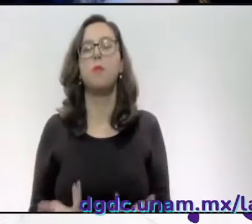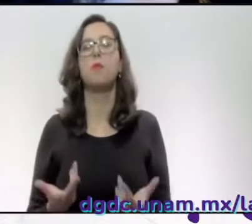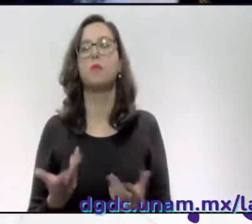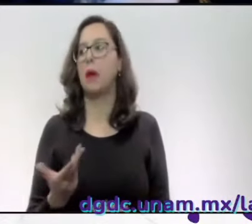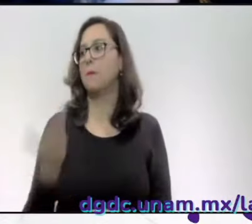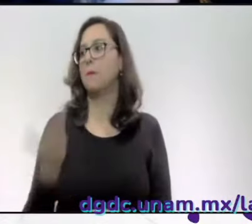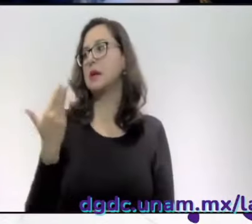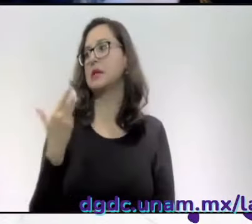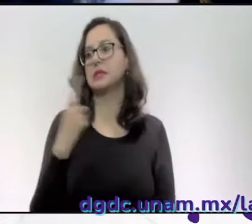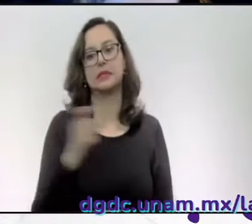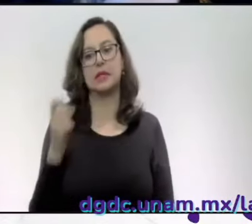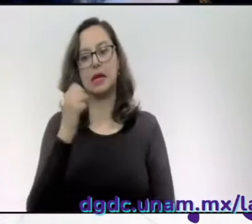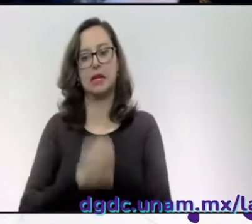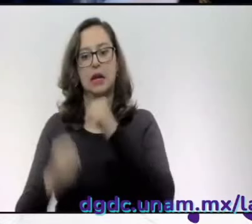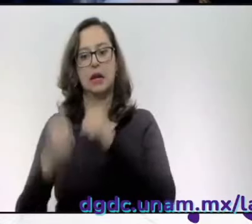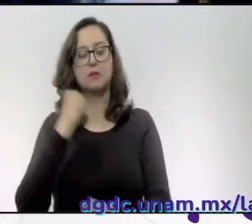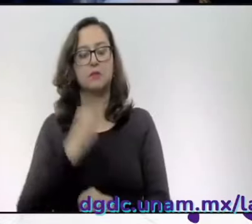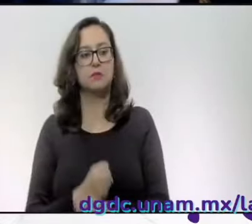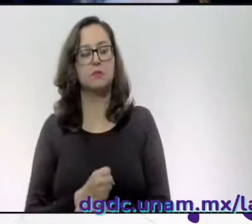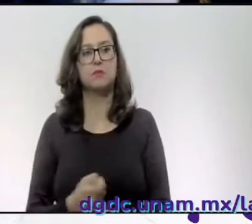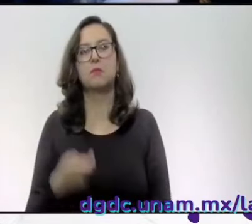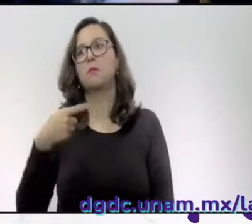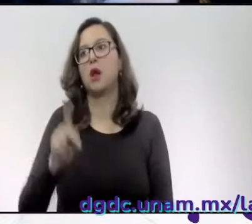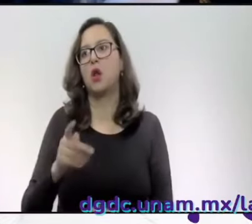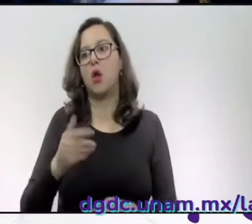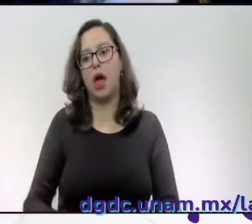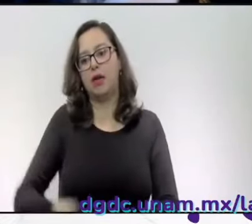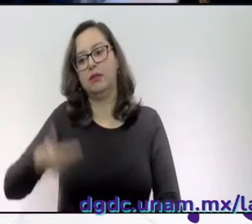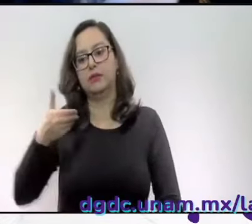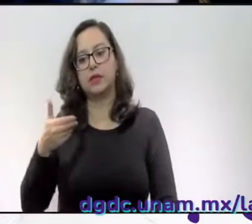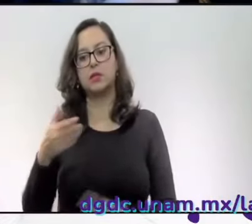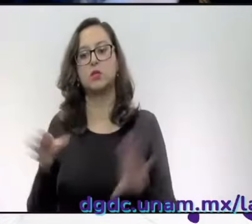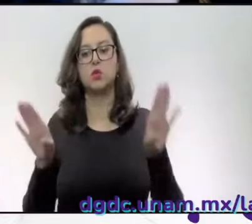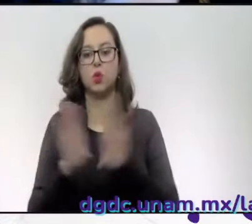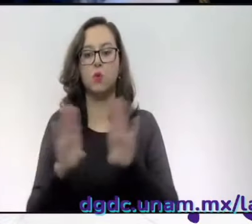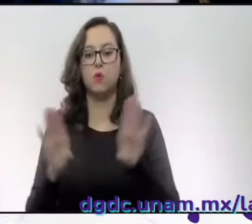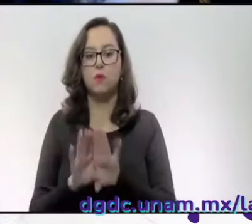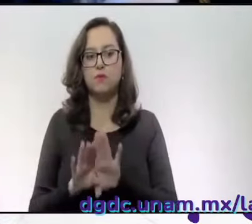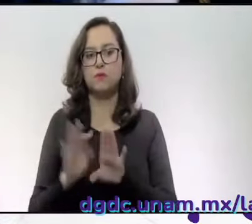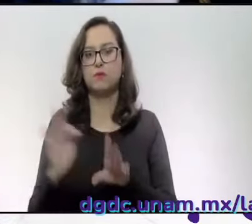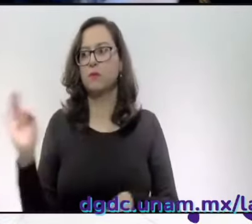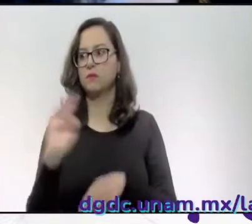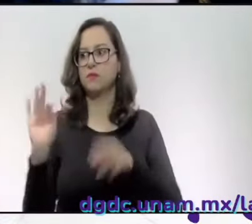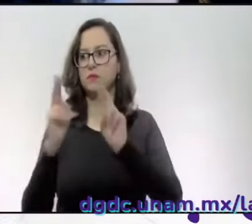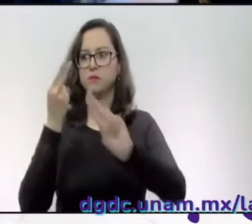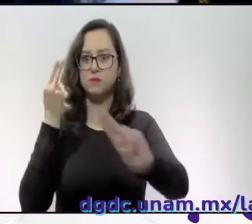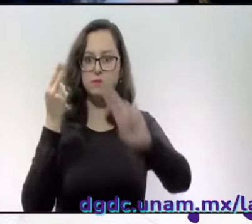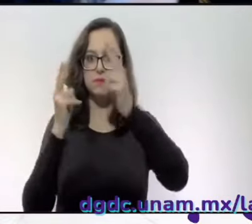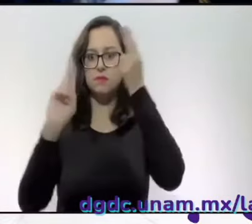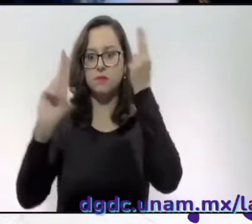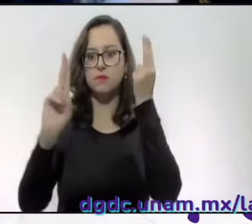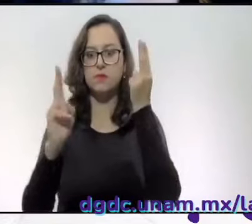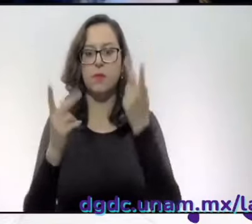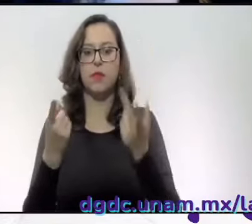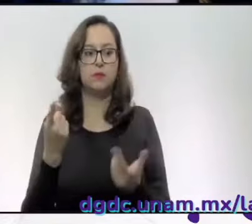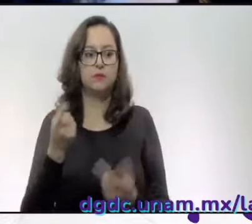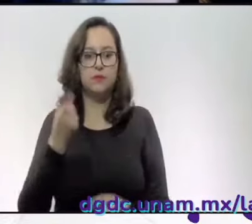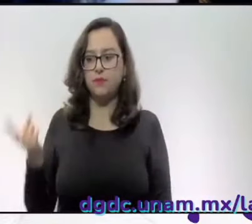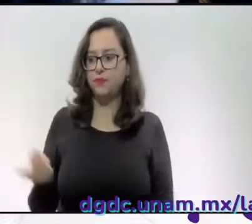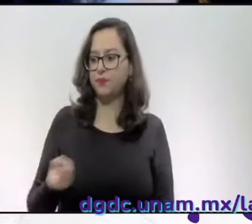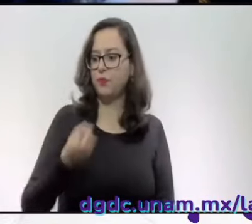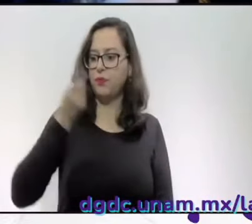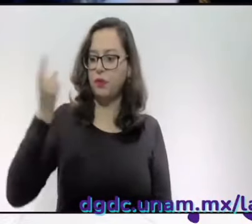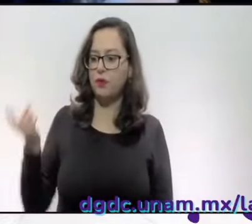años. Antes de eso la gente no sabía y se pensaba que el universo a lo mejor era eterno. Yo creo que la mayoría de los científicos, Einstein incluido, e